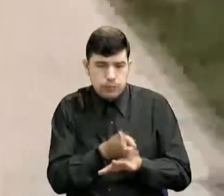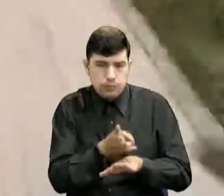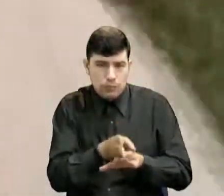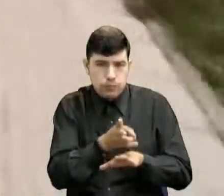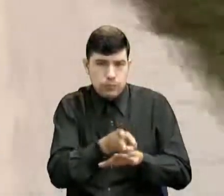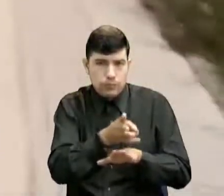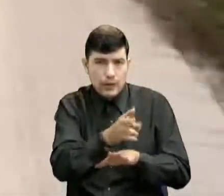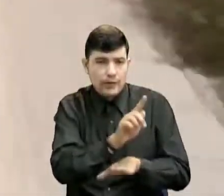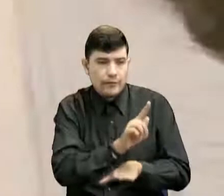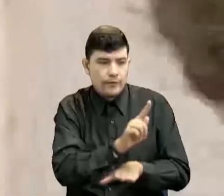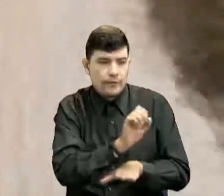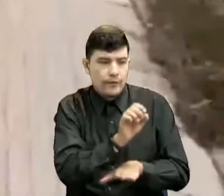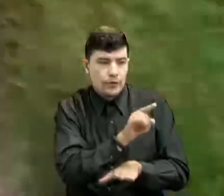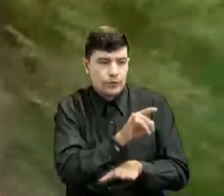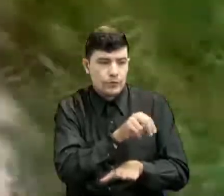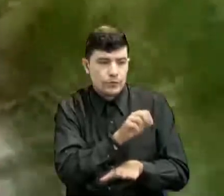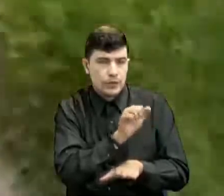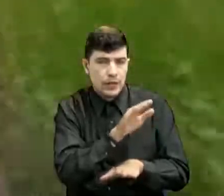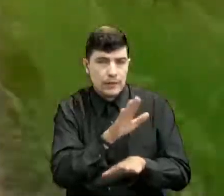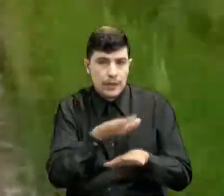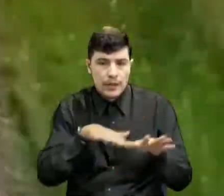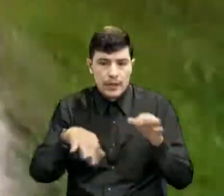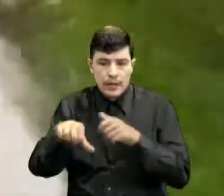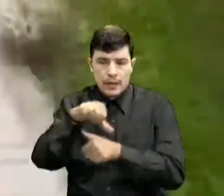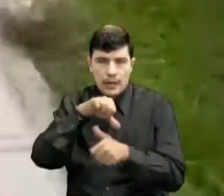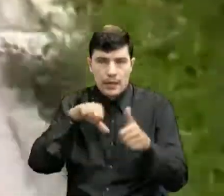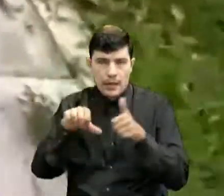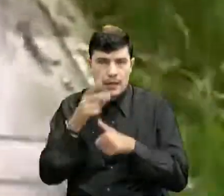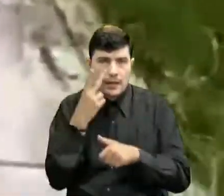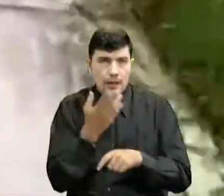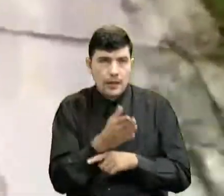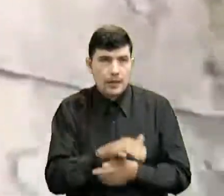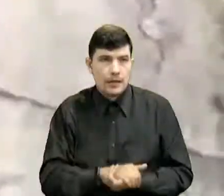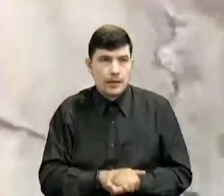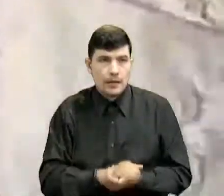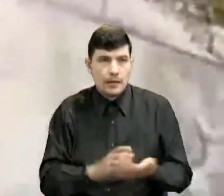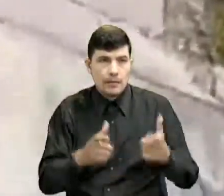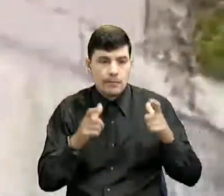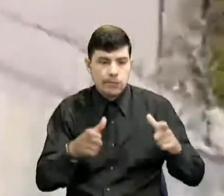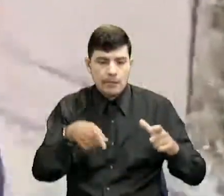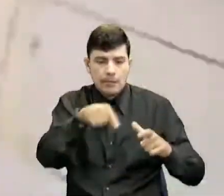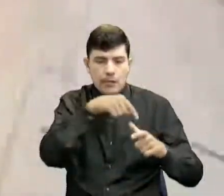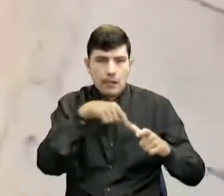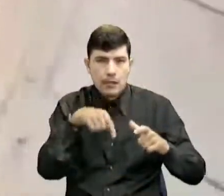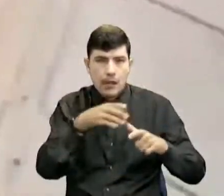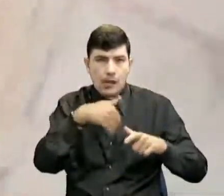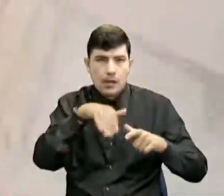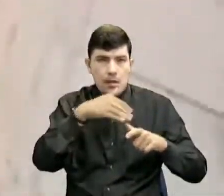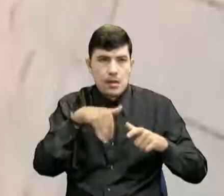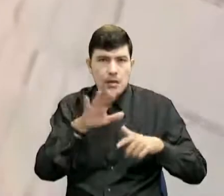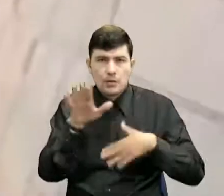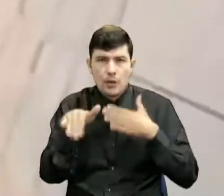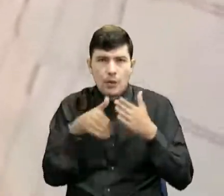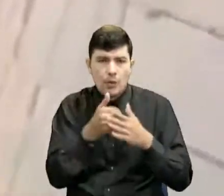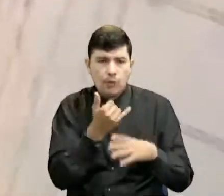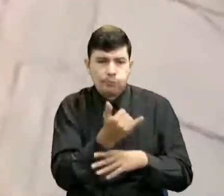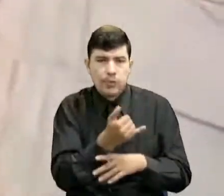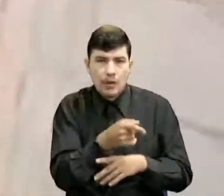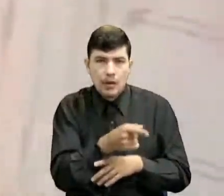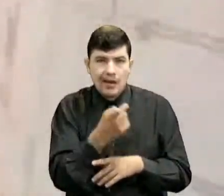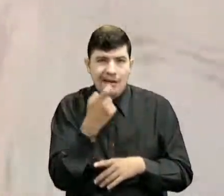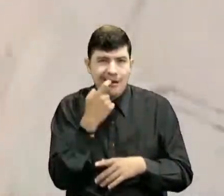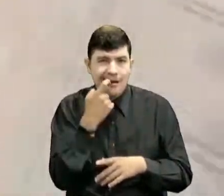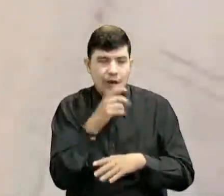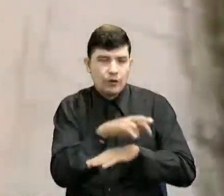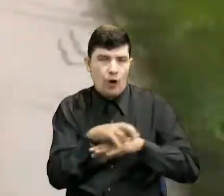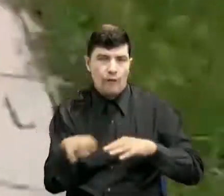en una vía de girón mira las alcantarillas cómo están todas se los han robado no